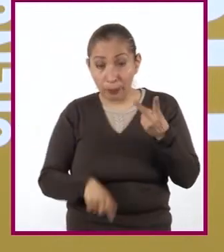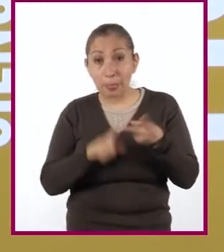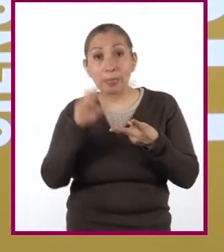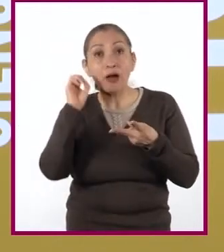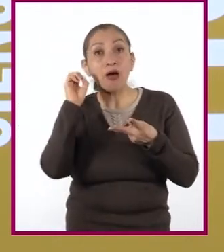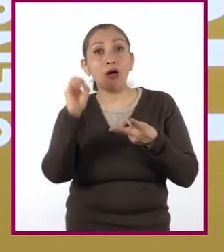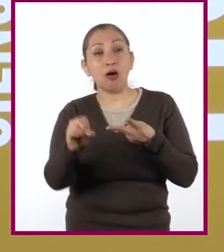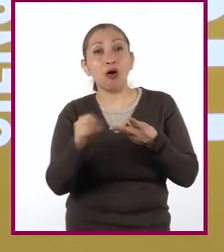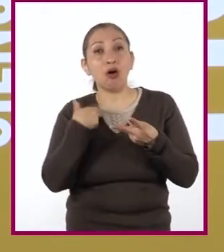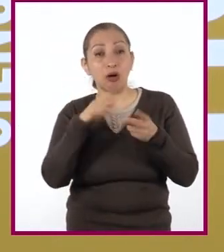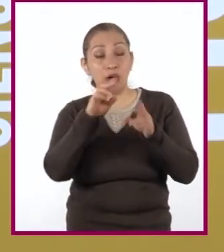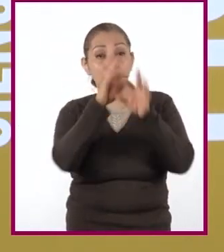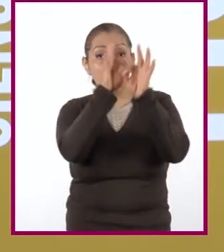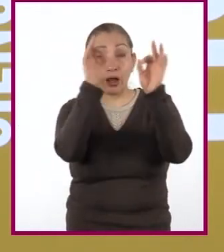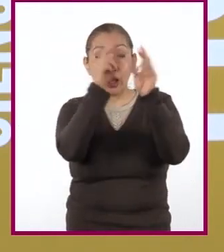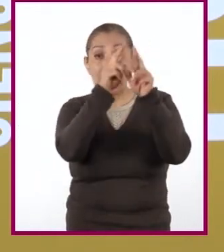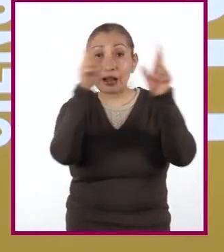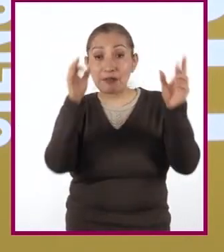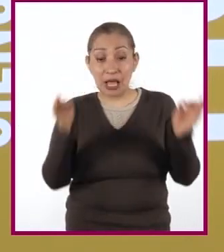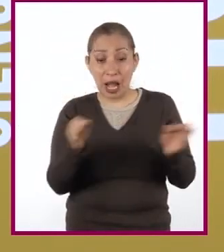o en los refrigeradores.